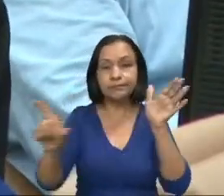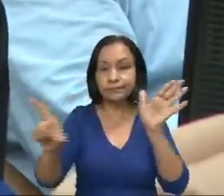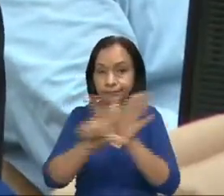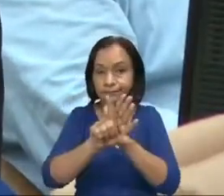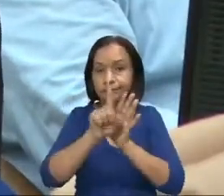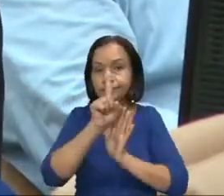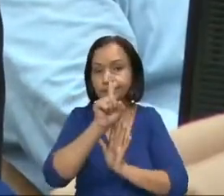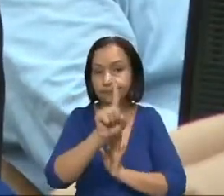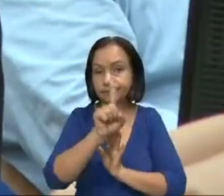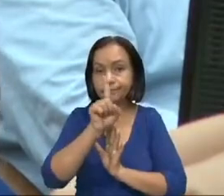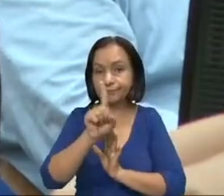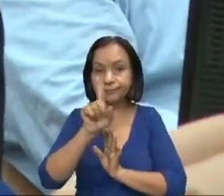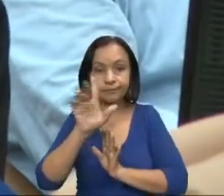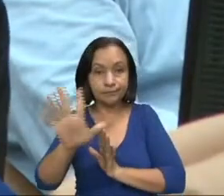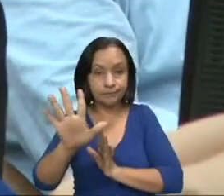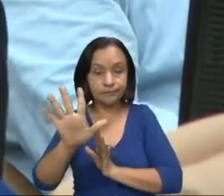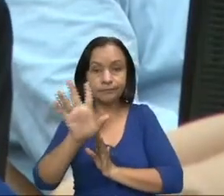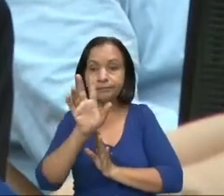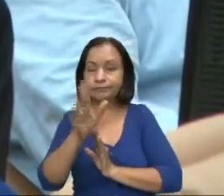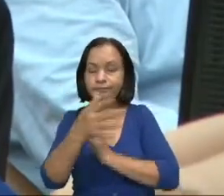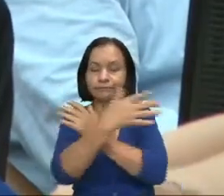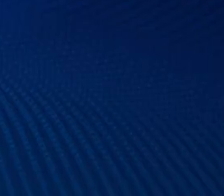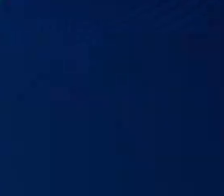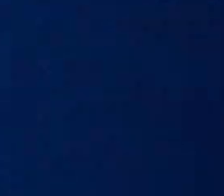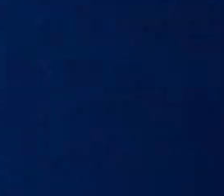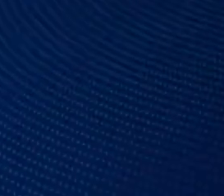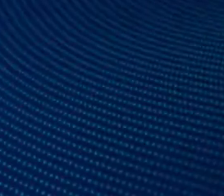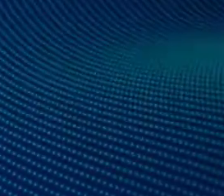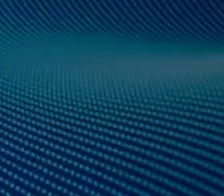ley 1115. Robertito, un abrazo.